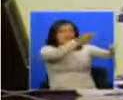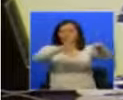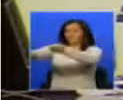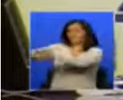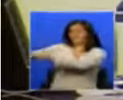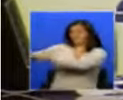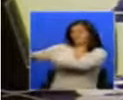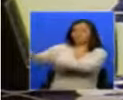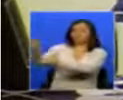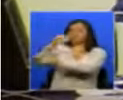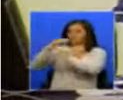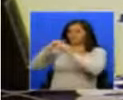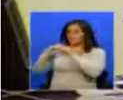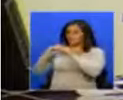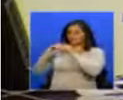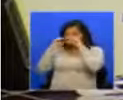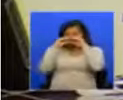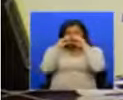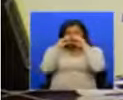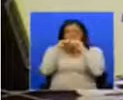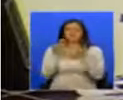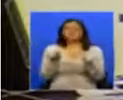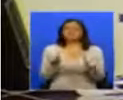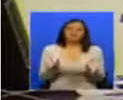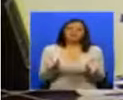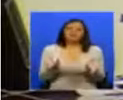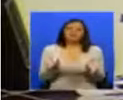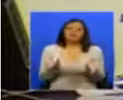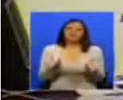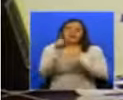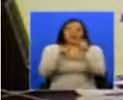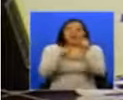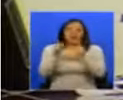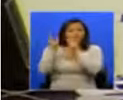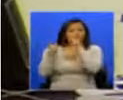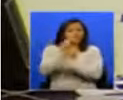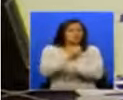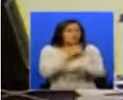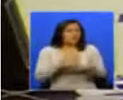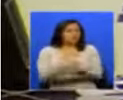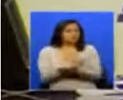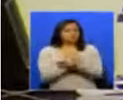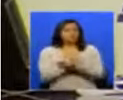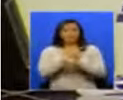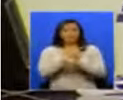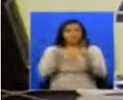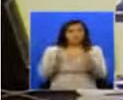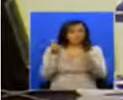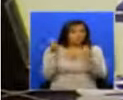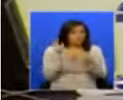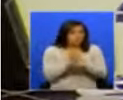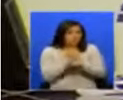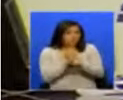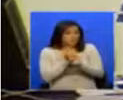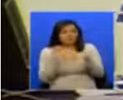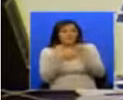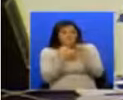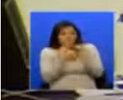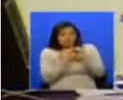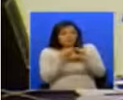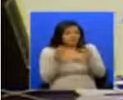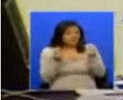sociedad la propiedad de esos activos, iban unas manos, cuantas manos privadas, pero en lugar de utilizar esos recursos para generar más activos, se gastaba en